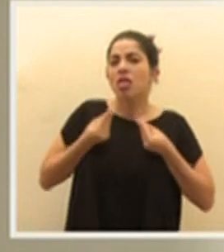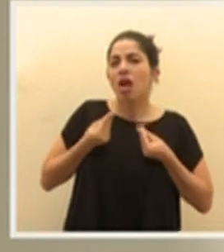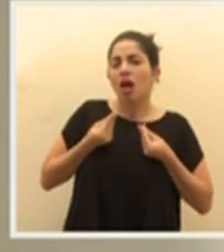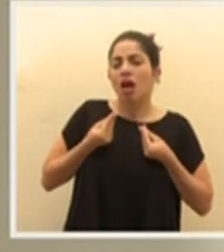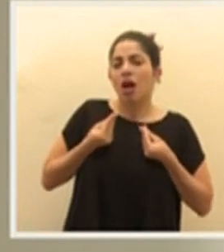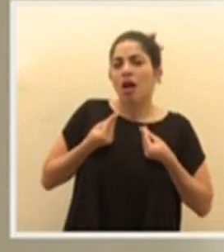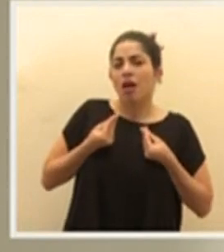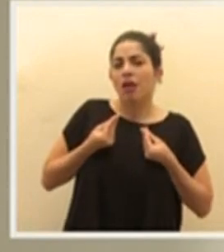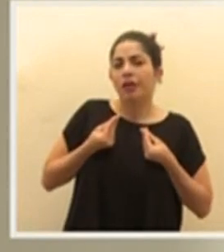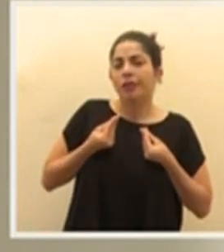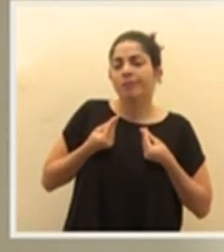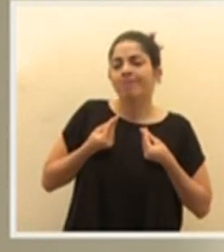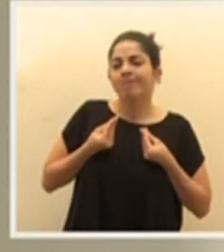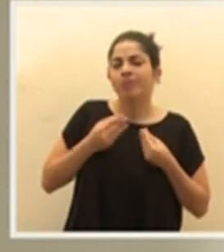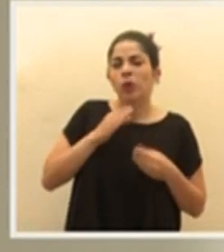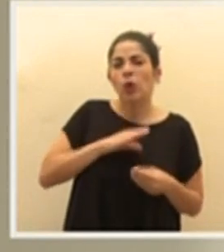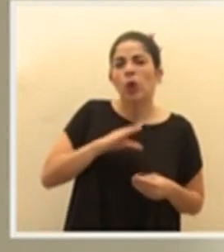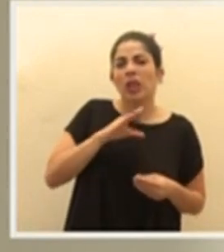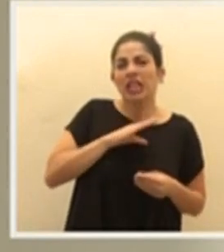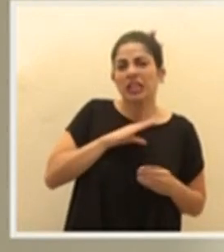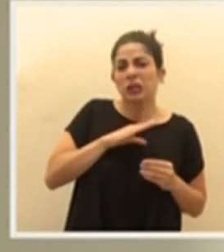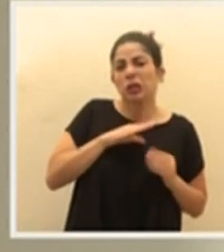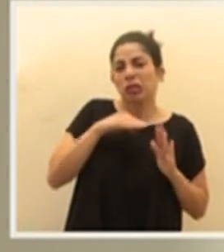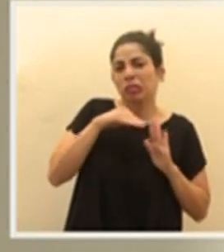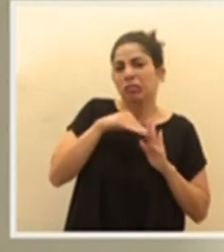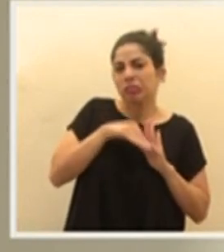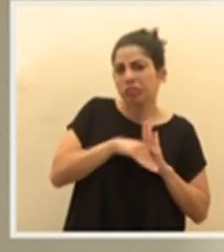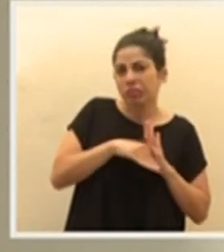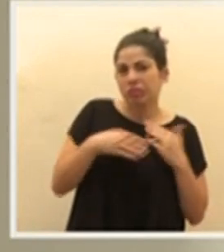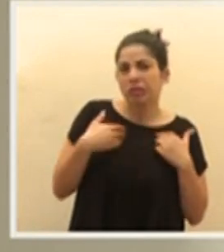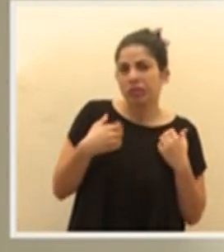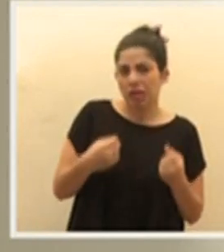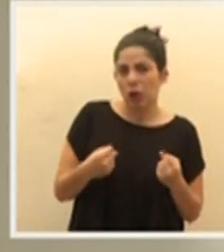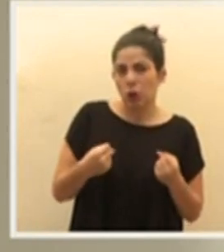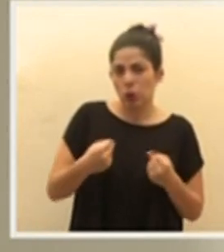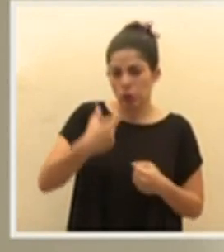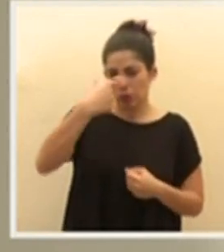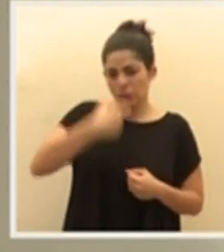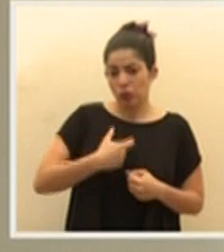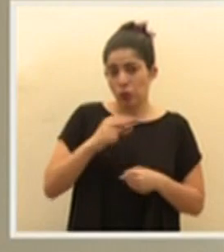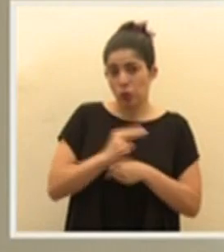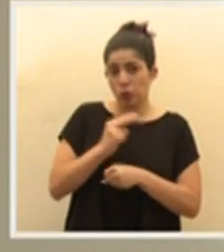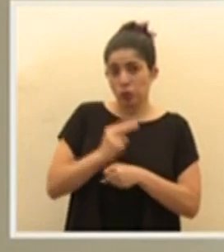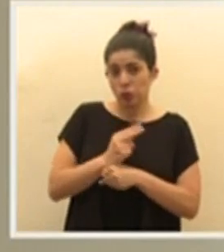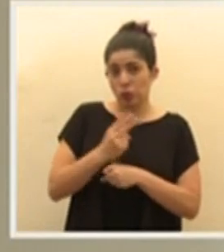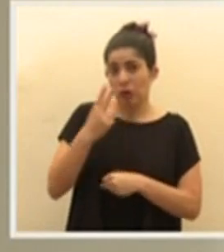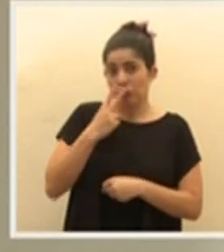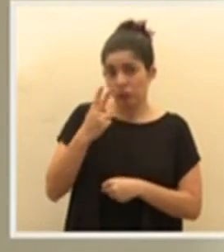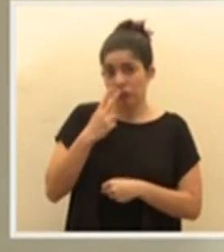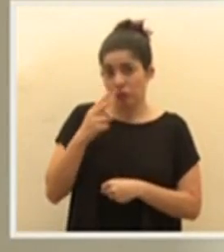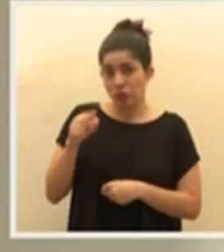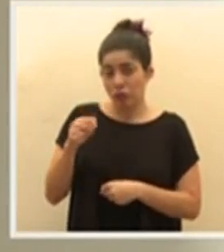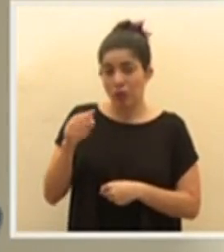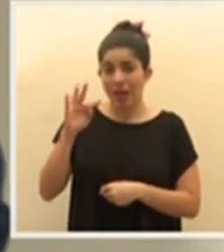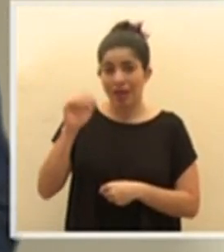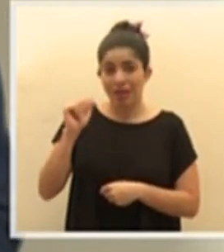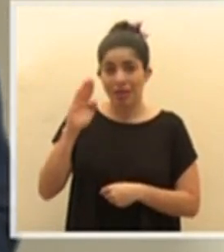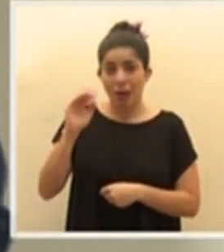de condiciones desfavorables a la salud del usuario de ese producto de